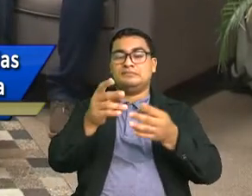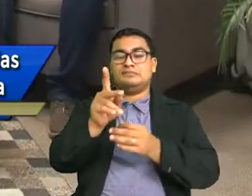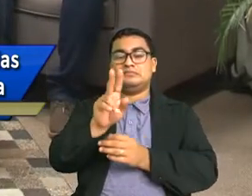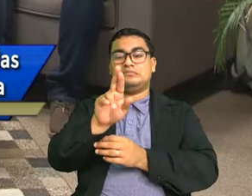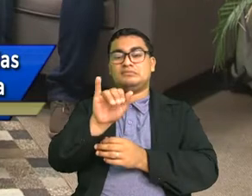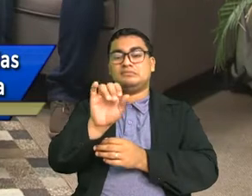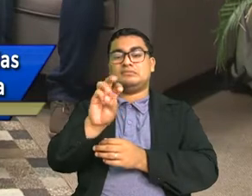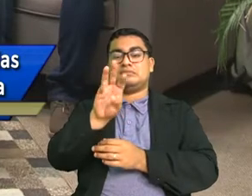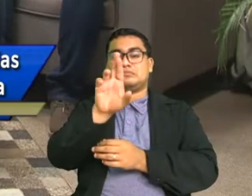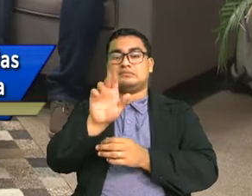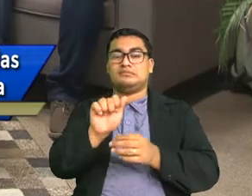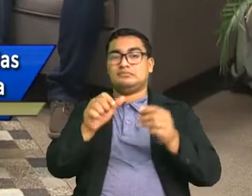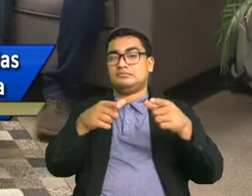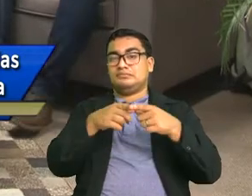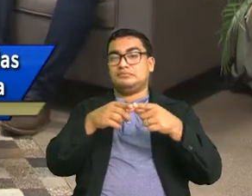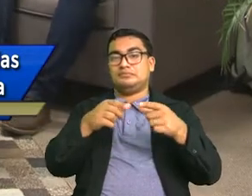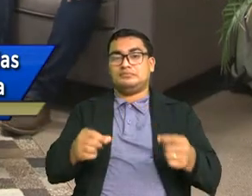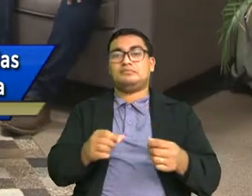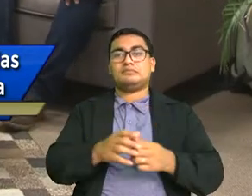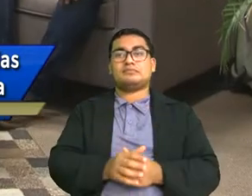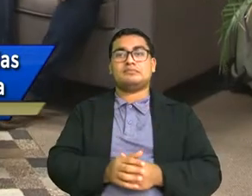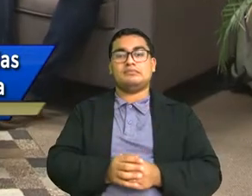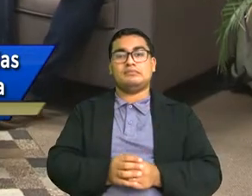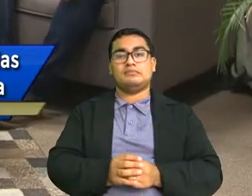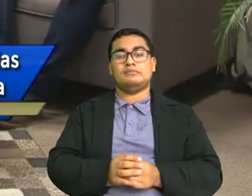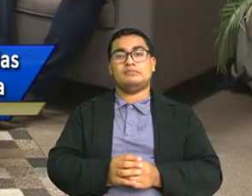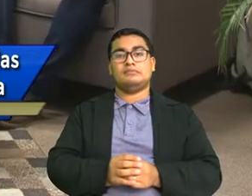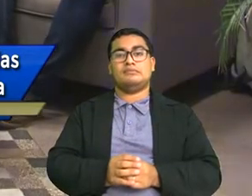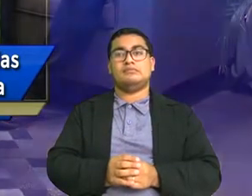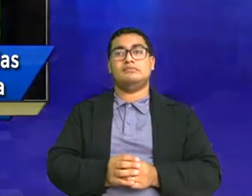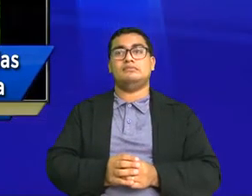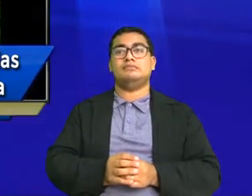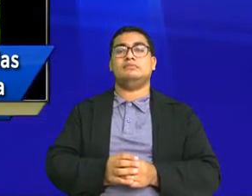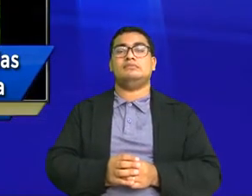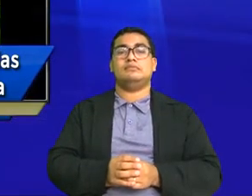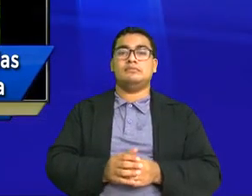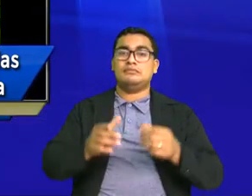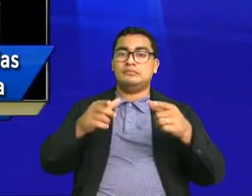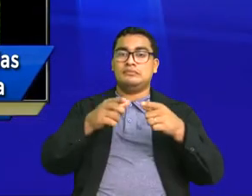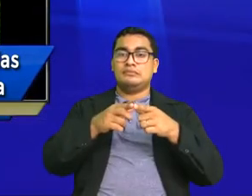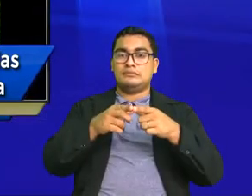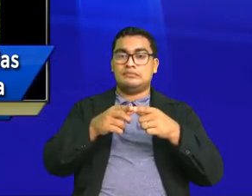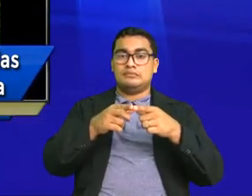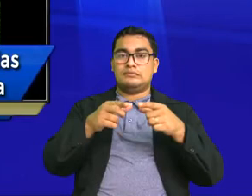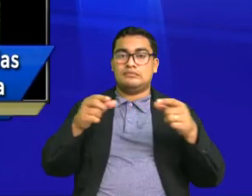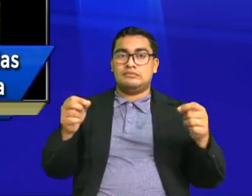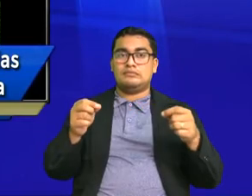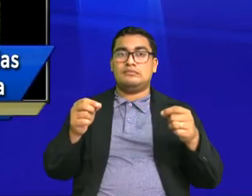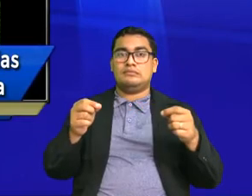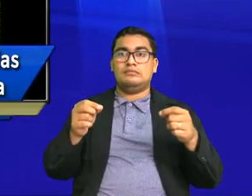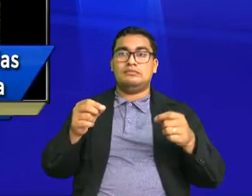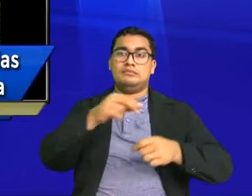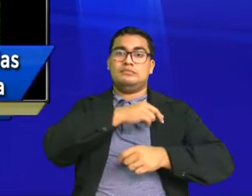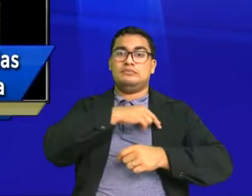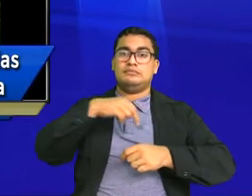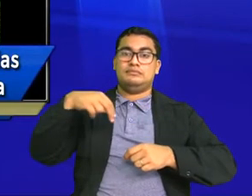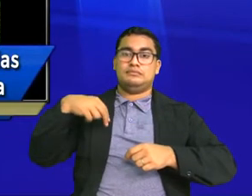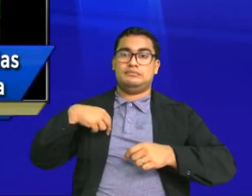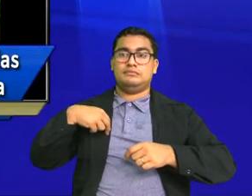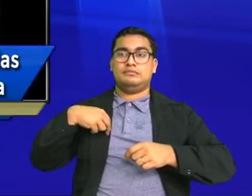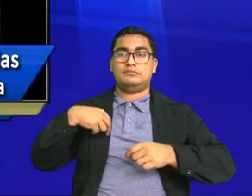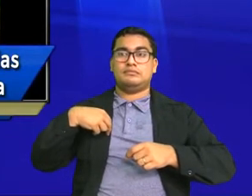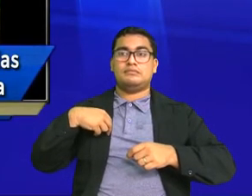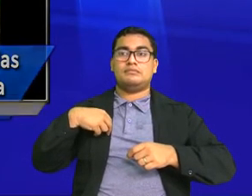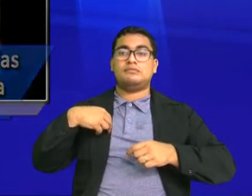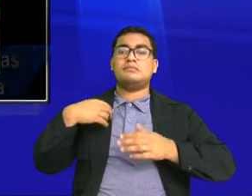para managua bien en el departamento de managua nosotros como ya veníamos